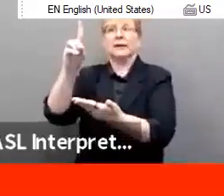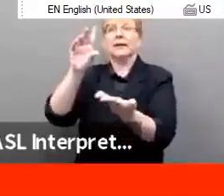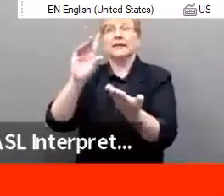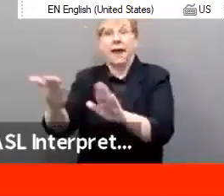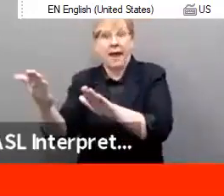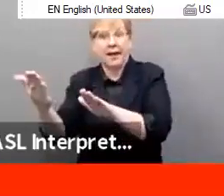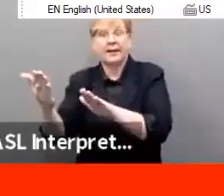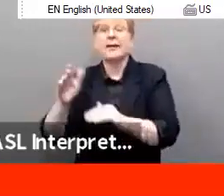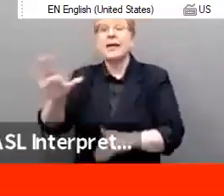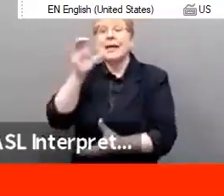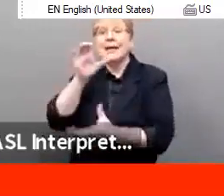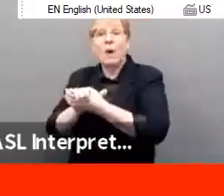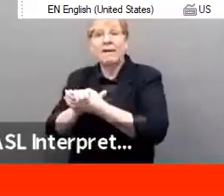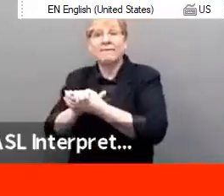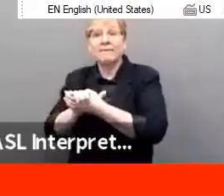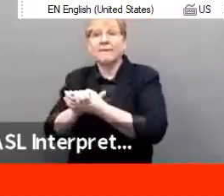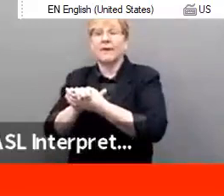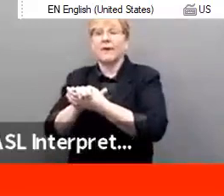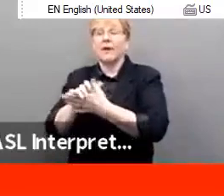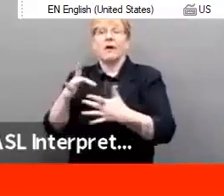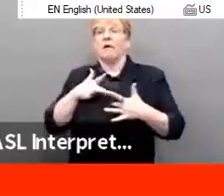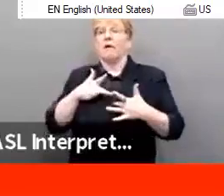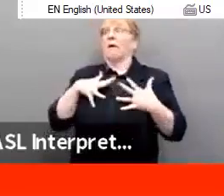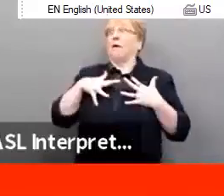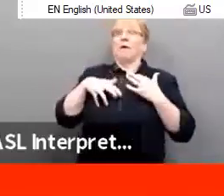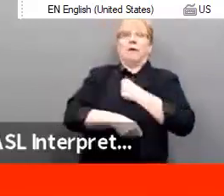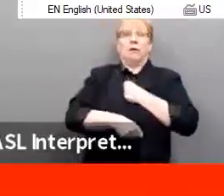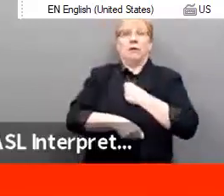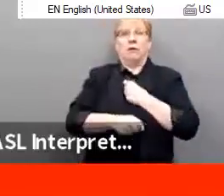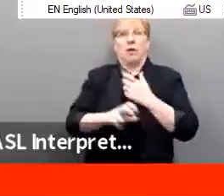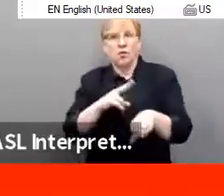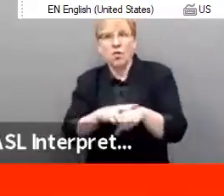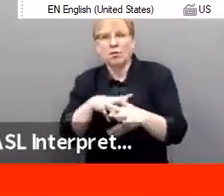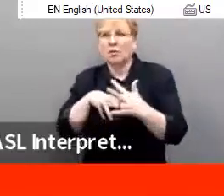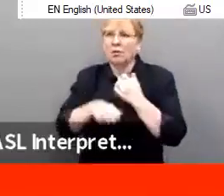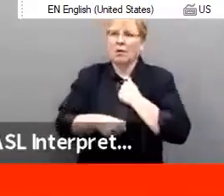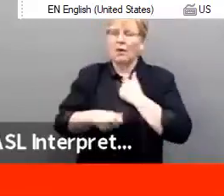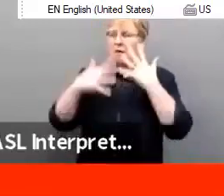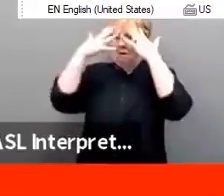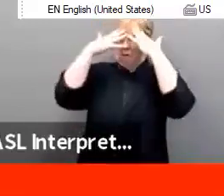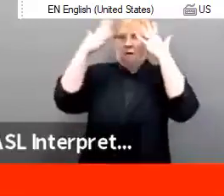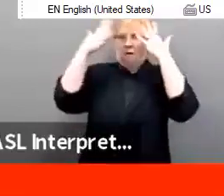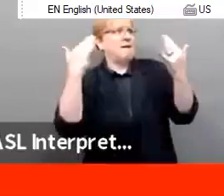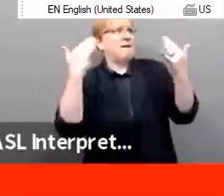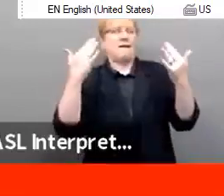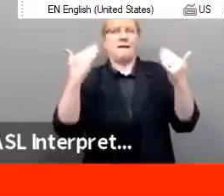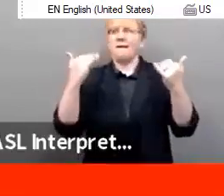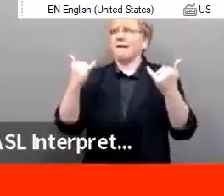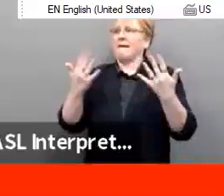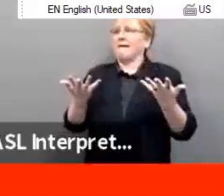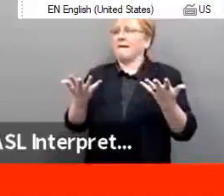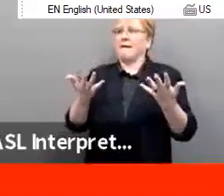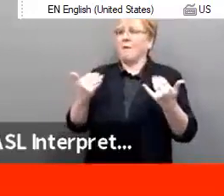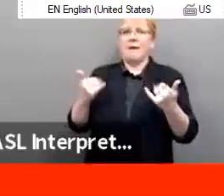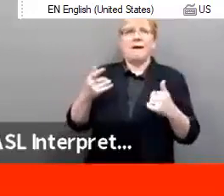había vacunado, lo pasaron de su hospital al hospital regional al hospital de Albuquerque, ha recibido múltiples